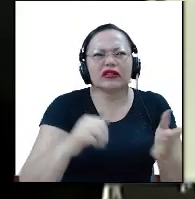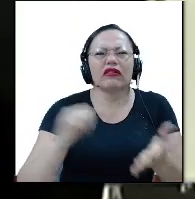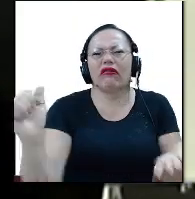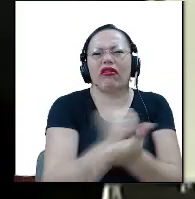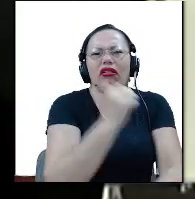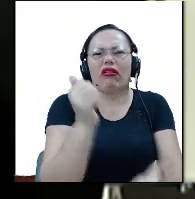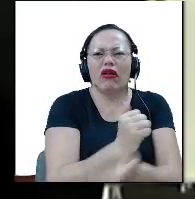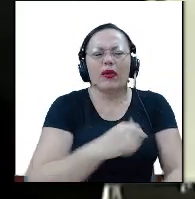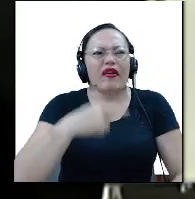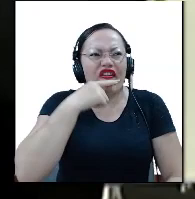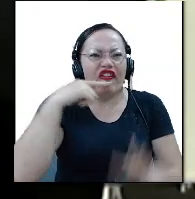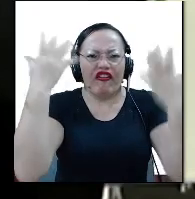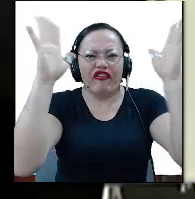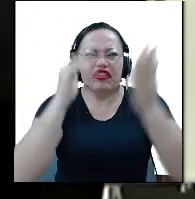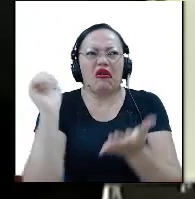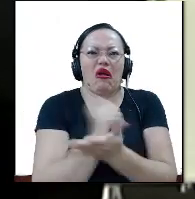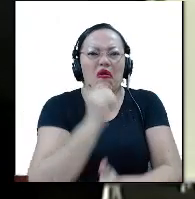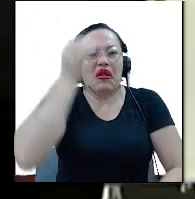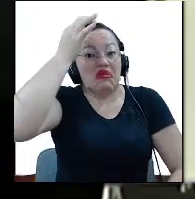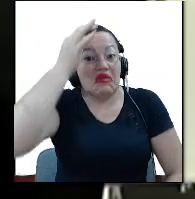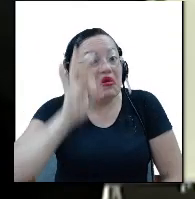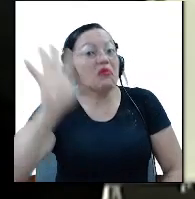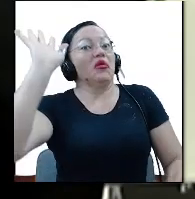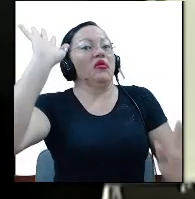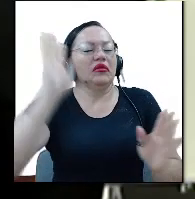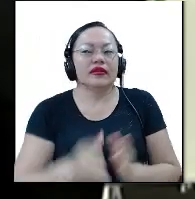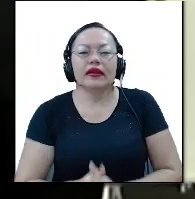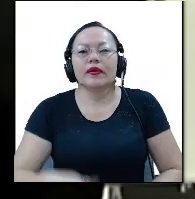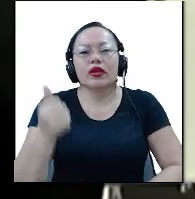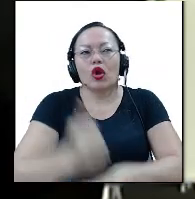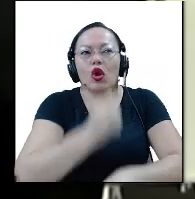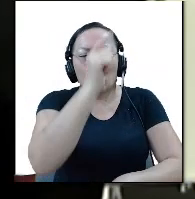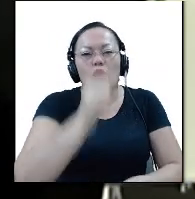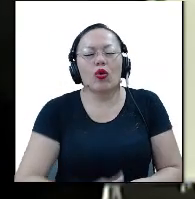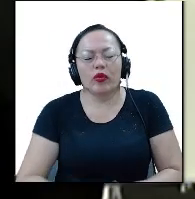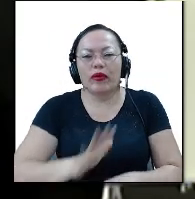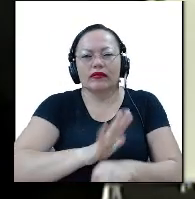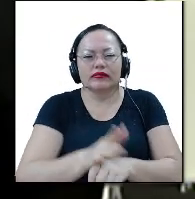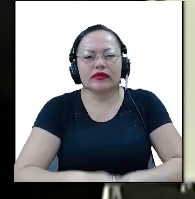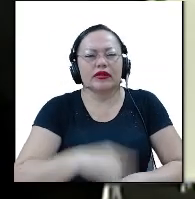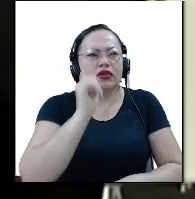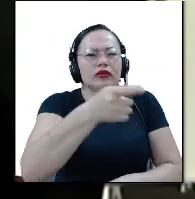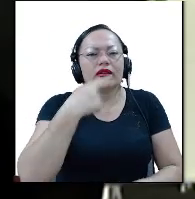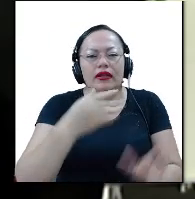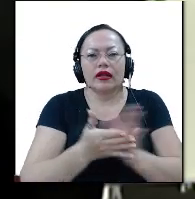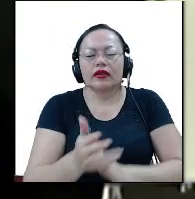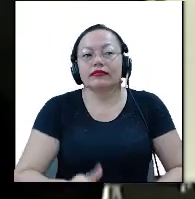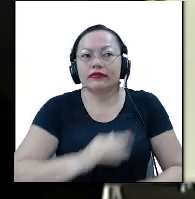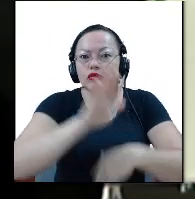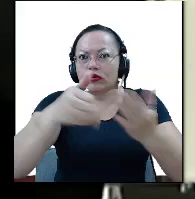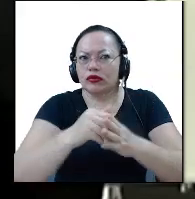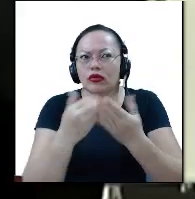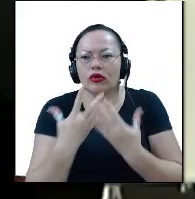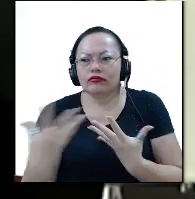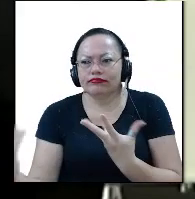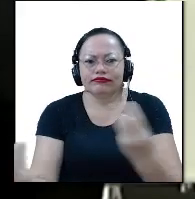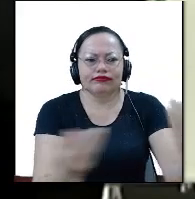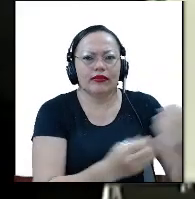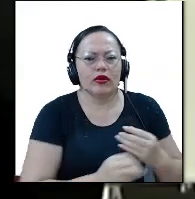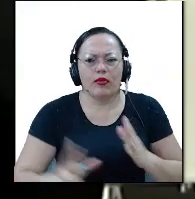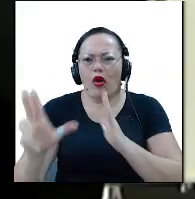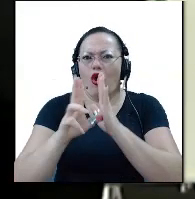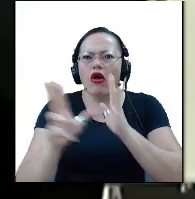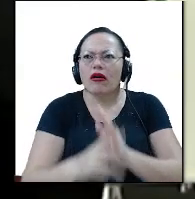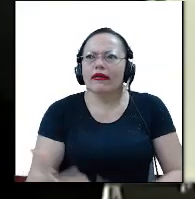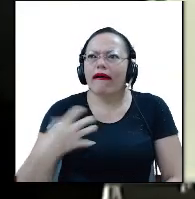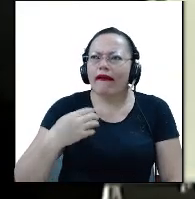clausurar por el tema de la pandemia, pero el sector hotelero se quejó y dijo que no.